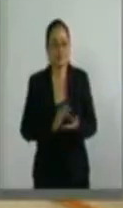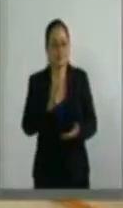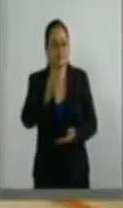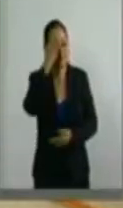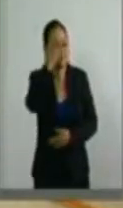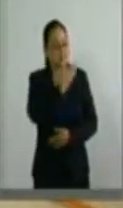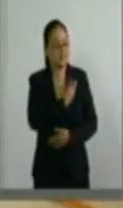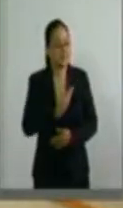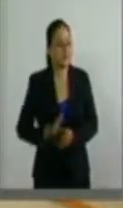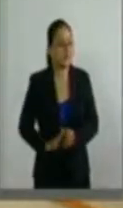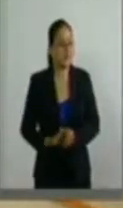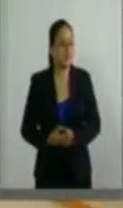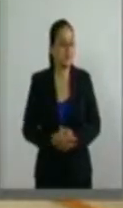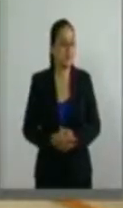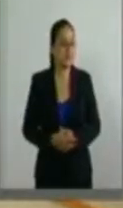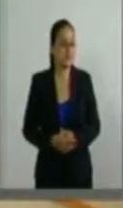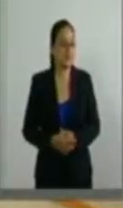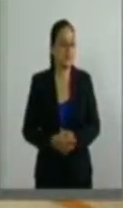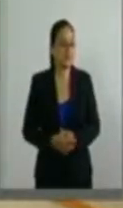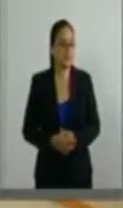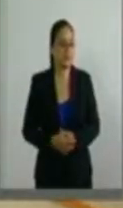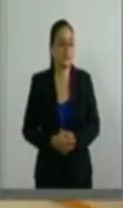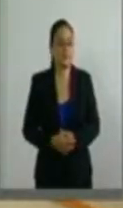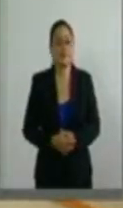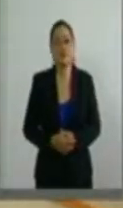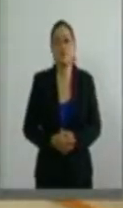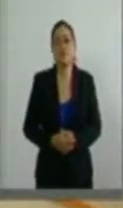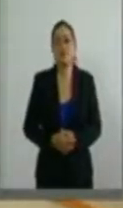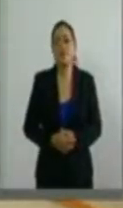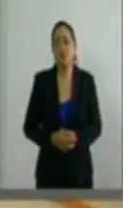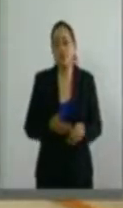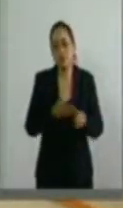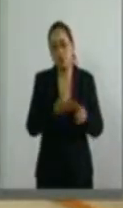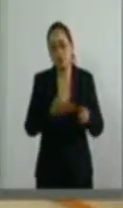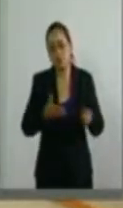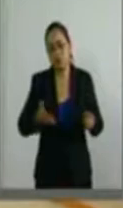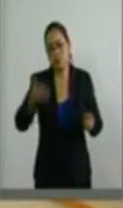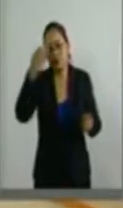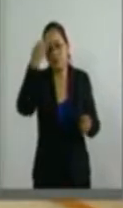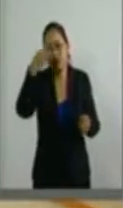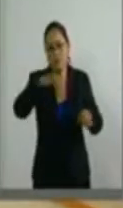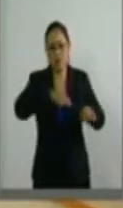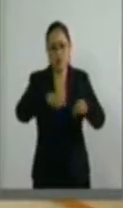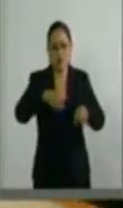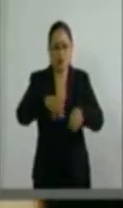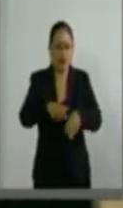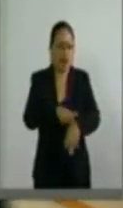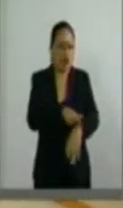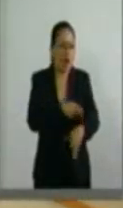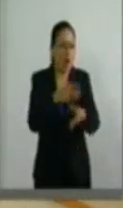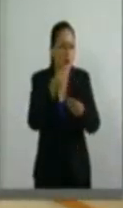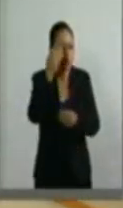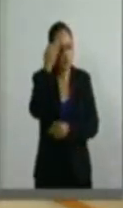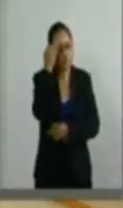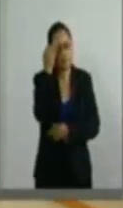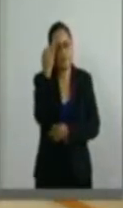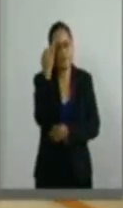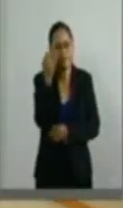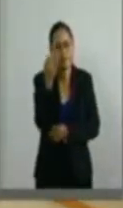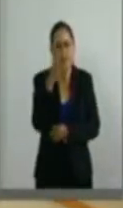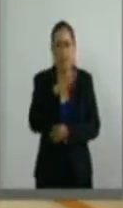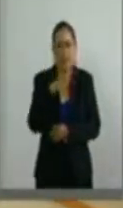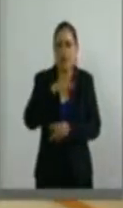señor presidente. Sé que la jornada de este día ha sido una jornada larga, que hemos abordado asuntos por